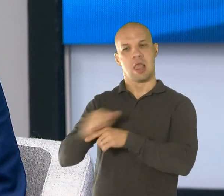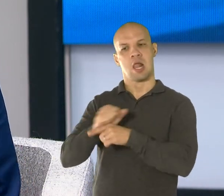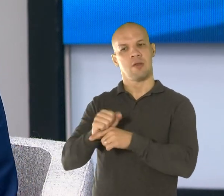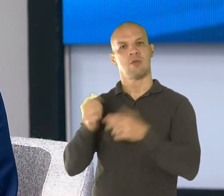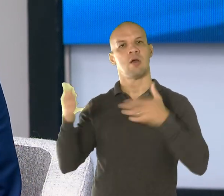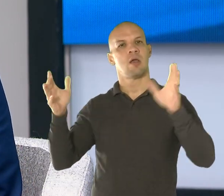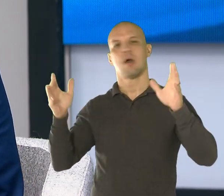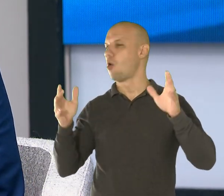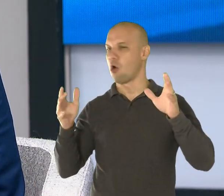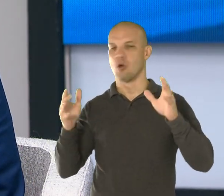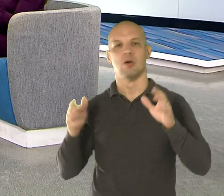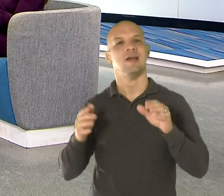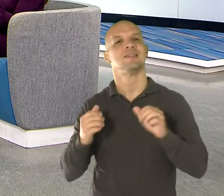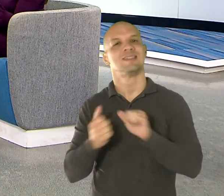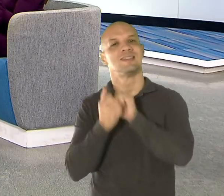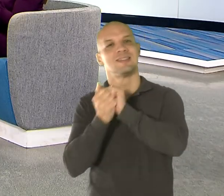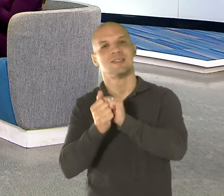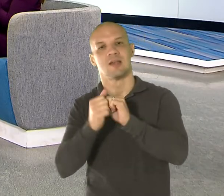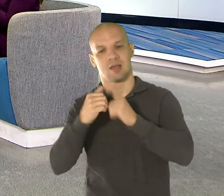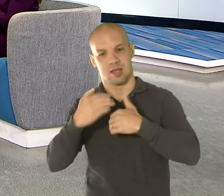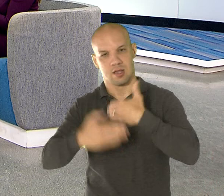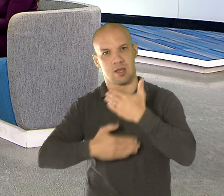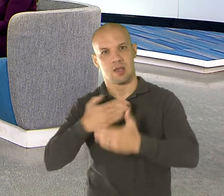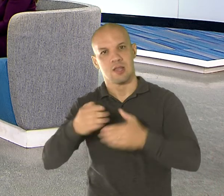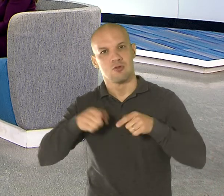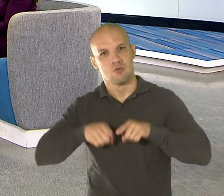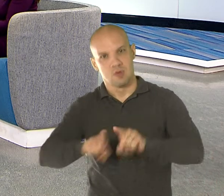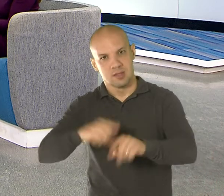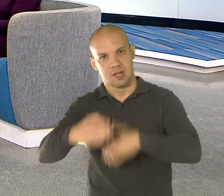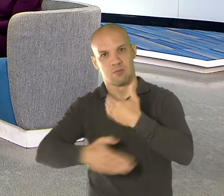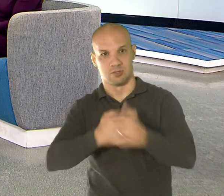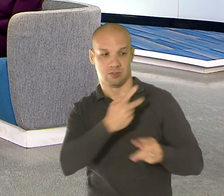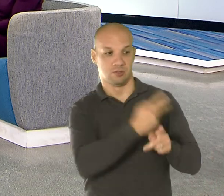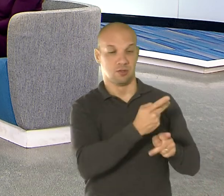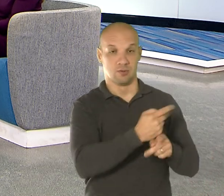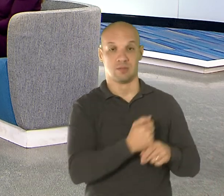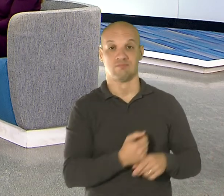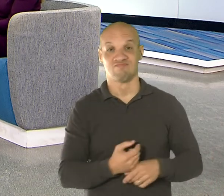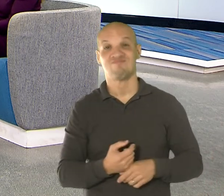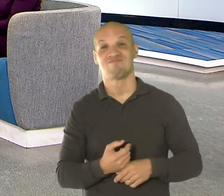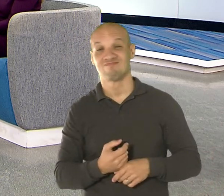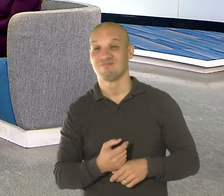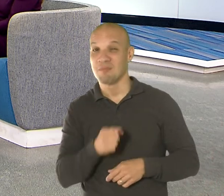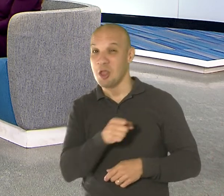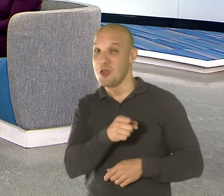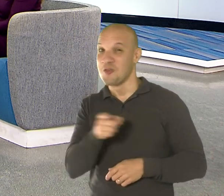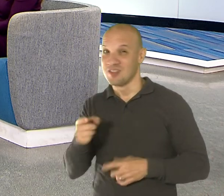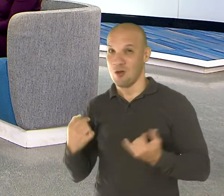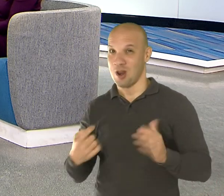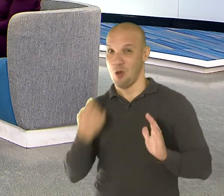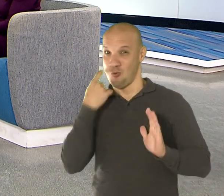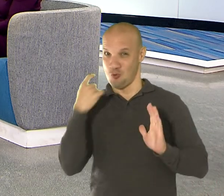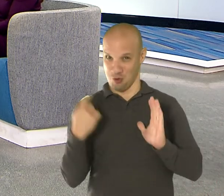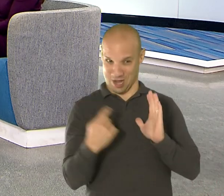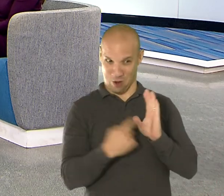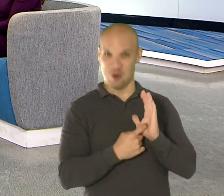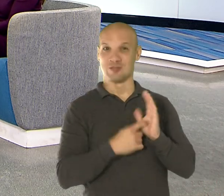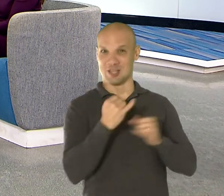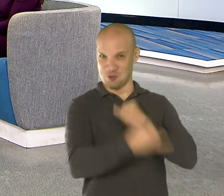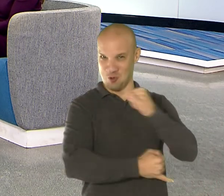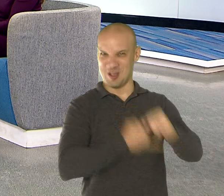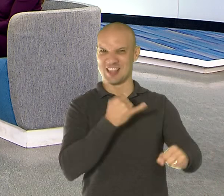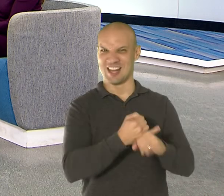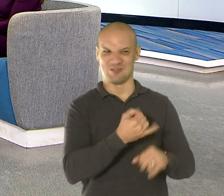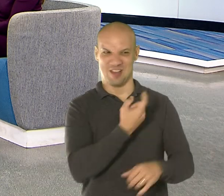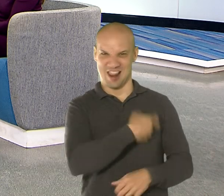el proceso de cuidar. Bueno, y por eso han logrado un reconocimiento internacional en España, así que quisiéramos